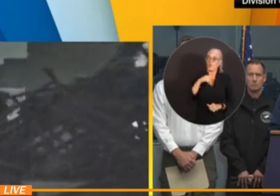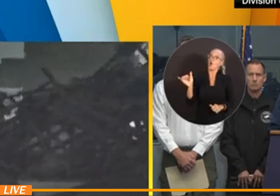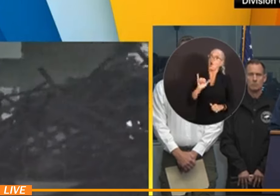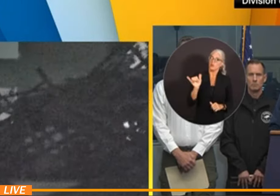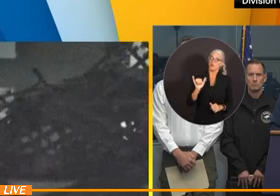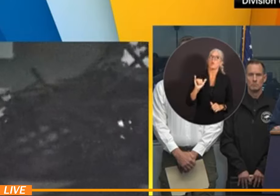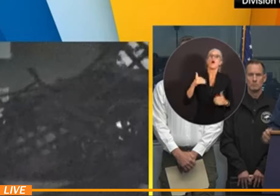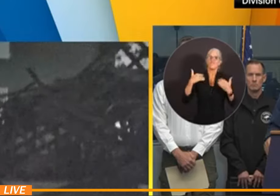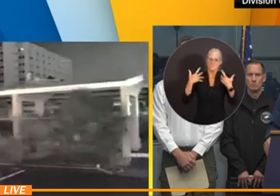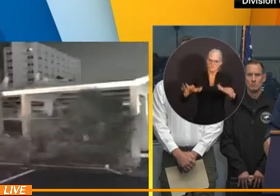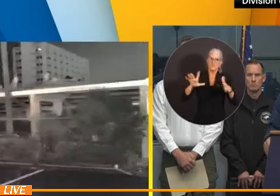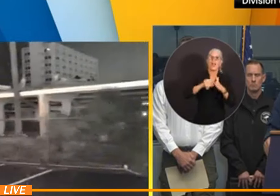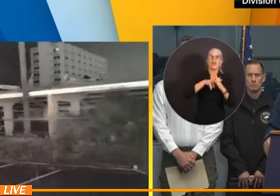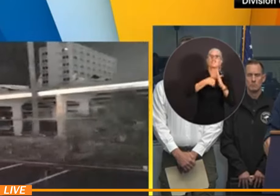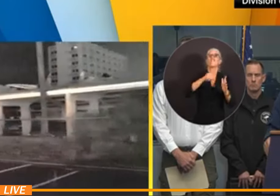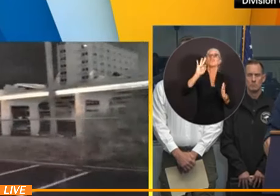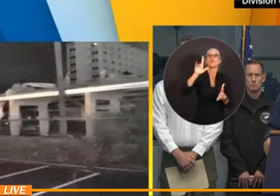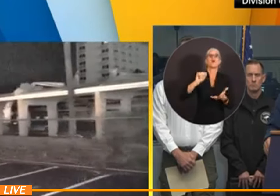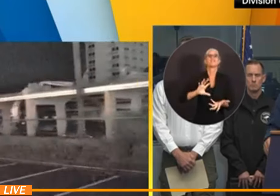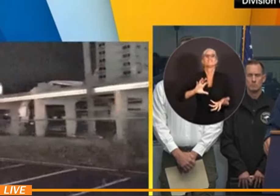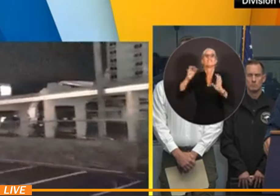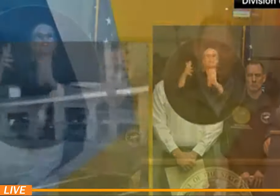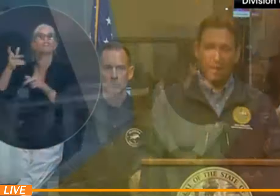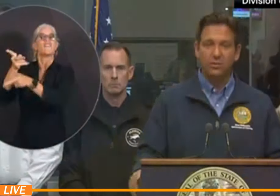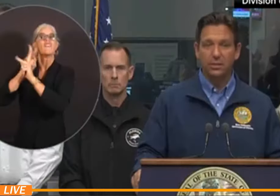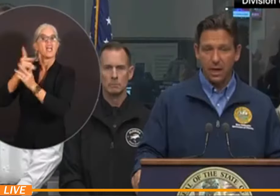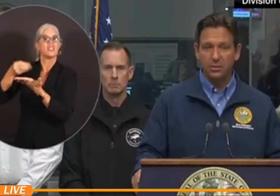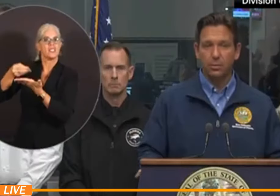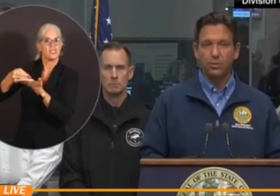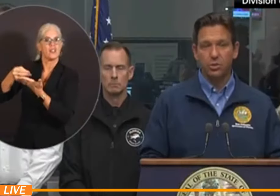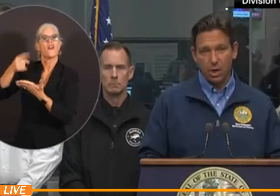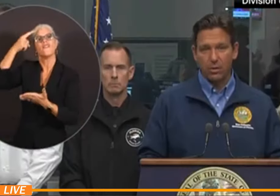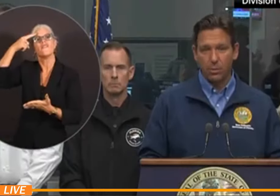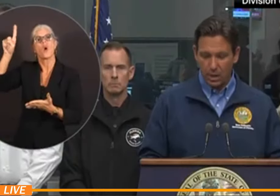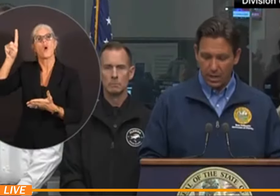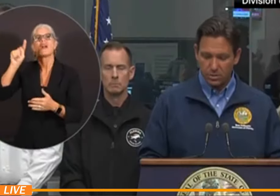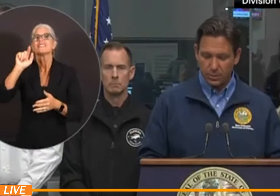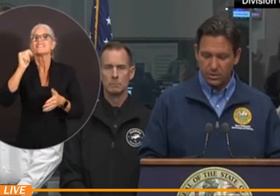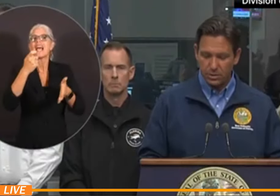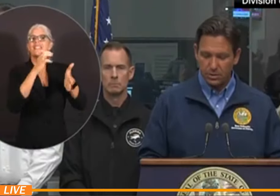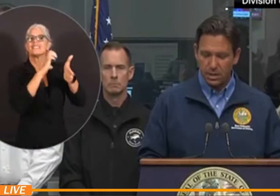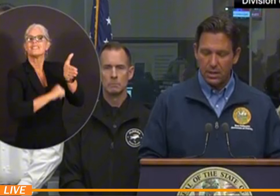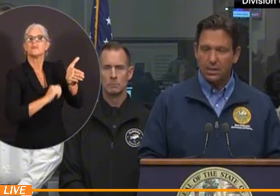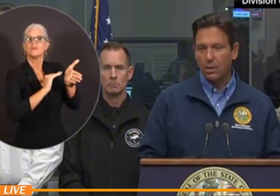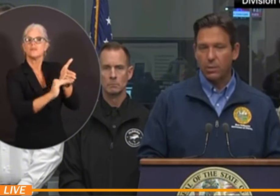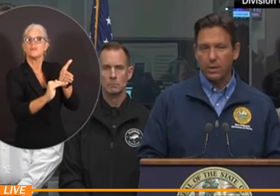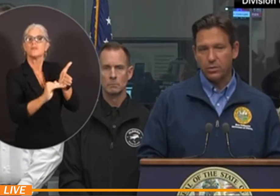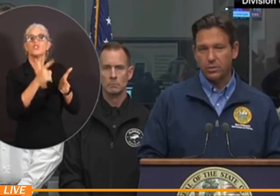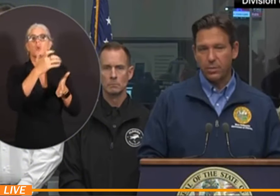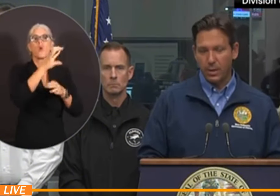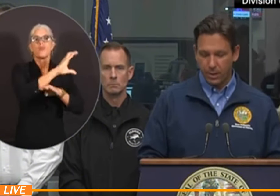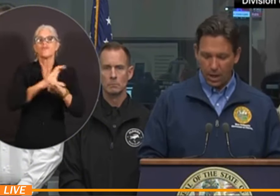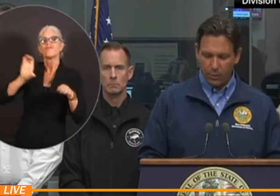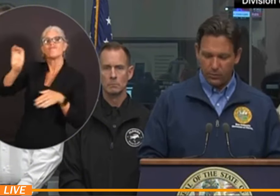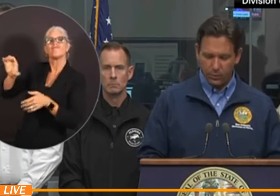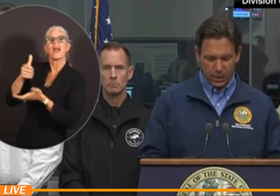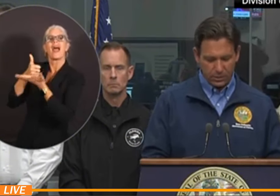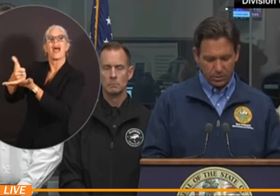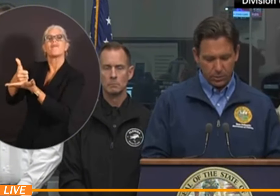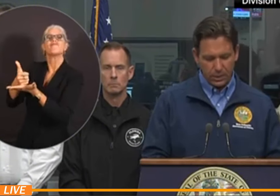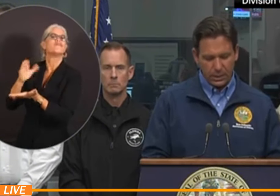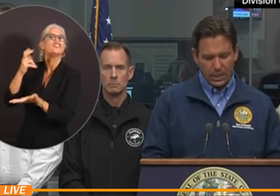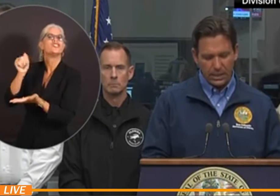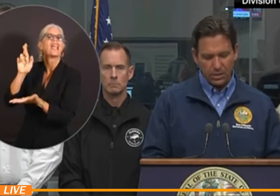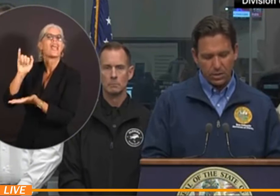También activamos el Fondo de Desastres Florida para los que quieran hacer contribuciones deducibles de impuestos serán